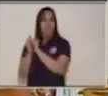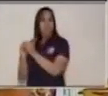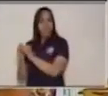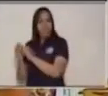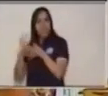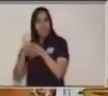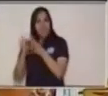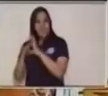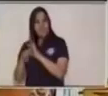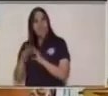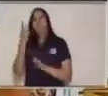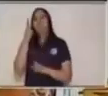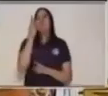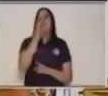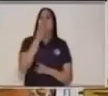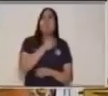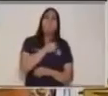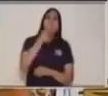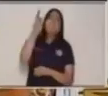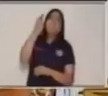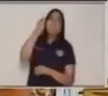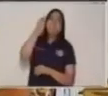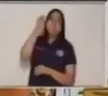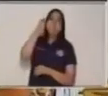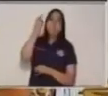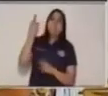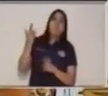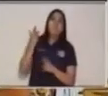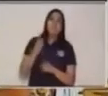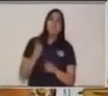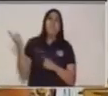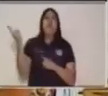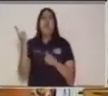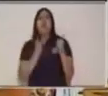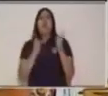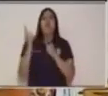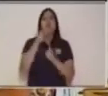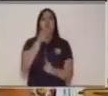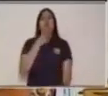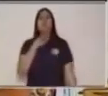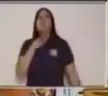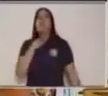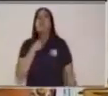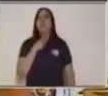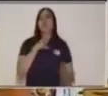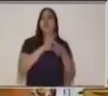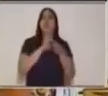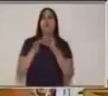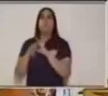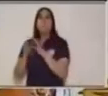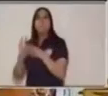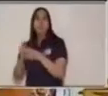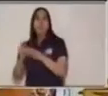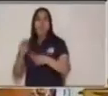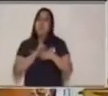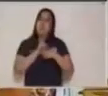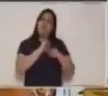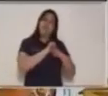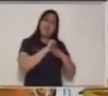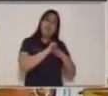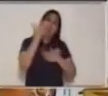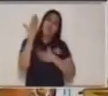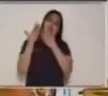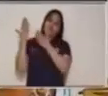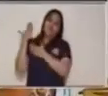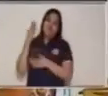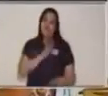Quiero que pienses ¿qué deporte te gusta? ¿Qué deporte practicabas cuando podíamos estar